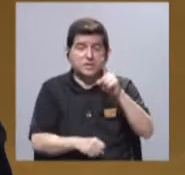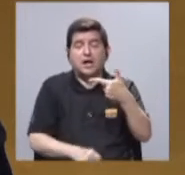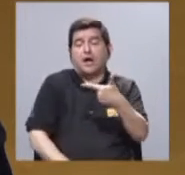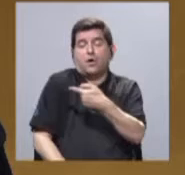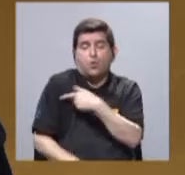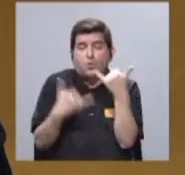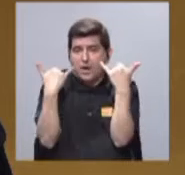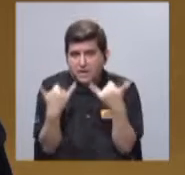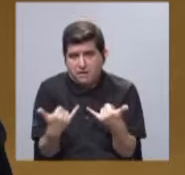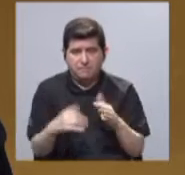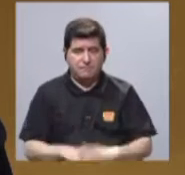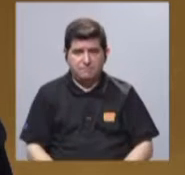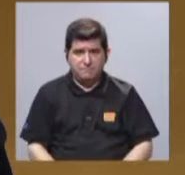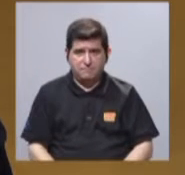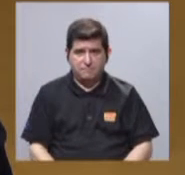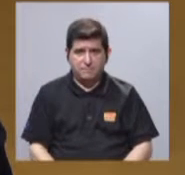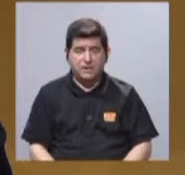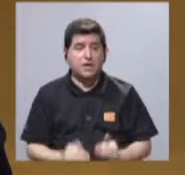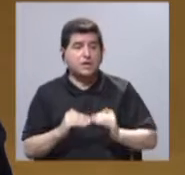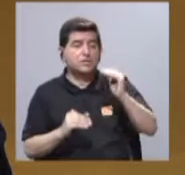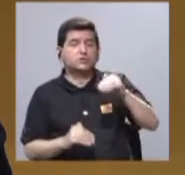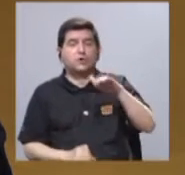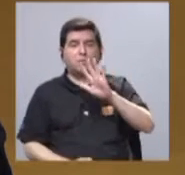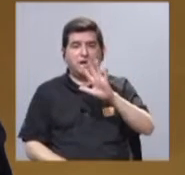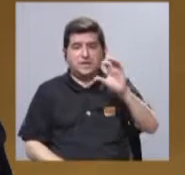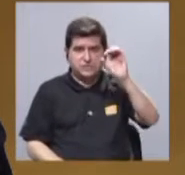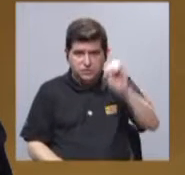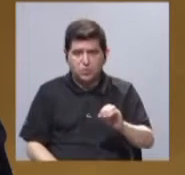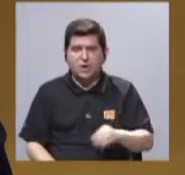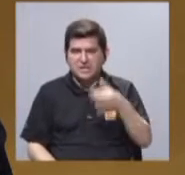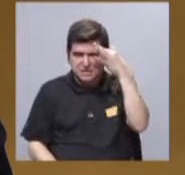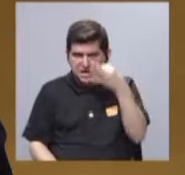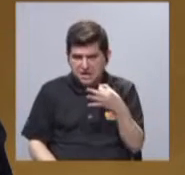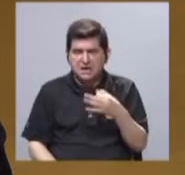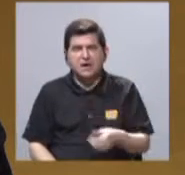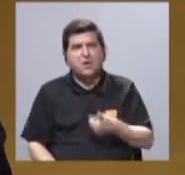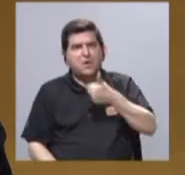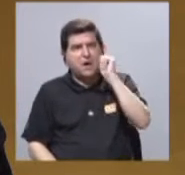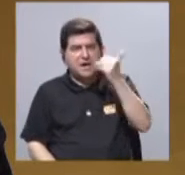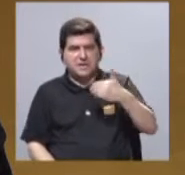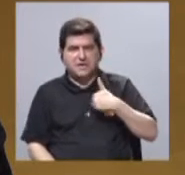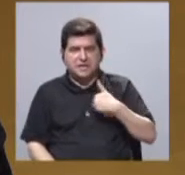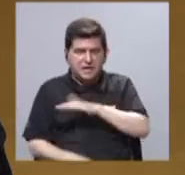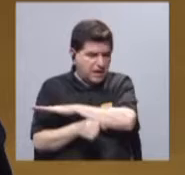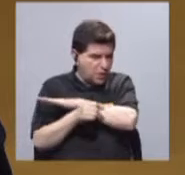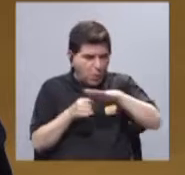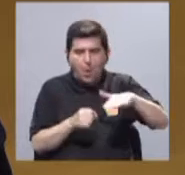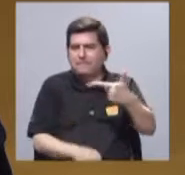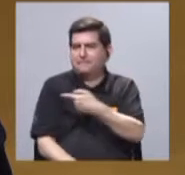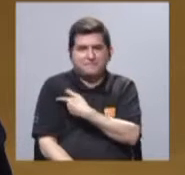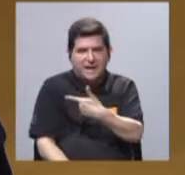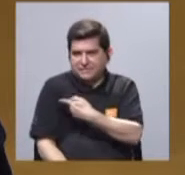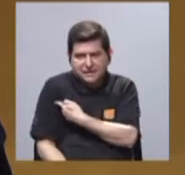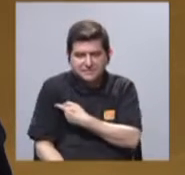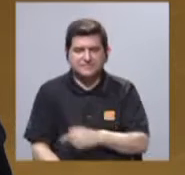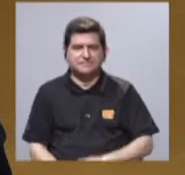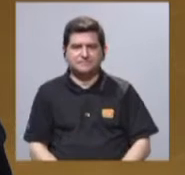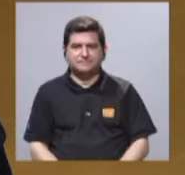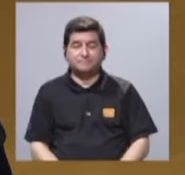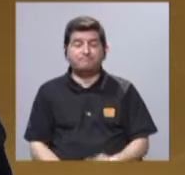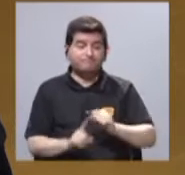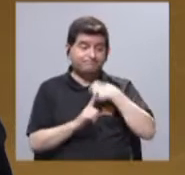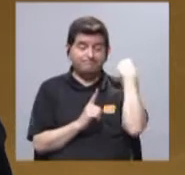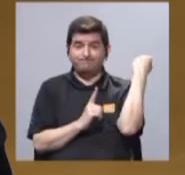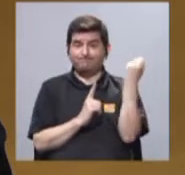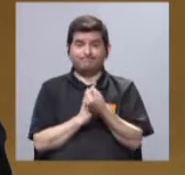una dosis y más del 55 por ciento creo que estábamos ayer tiene la pauta completa y entonces